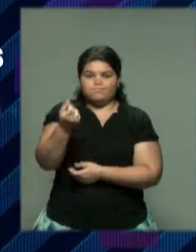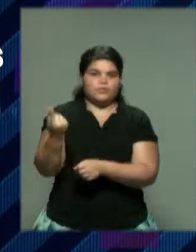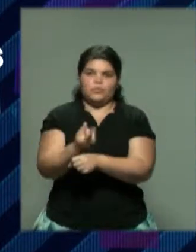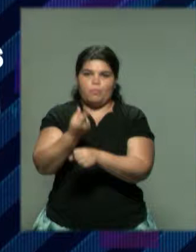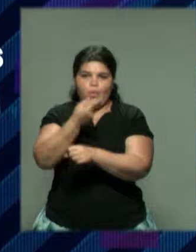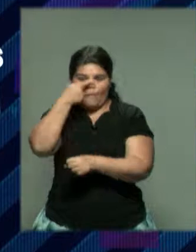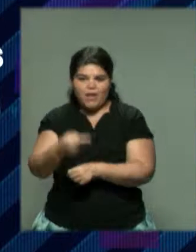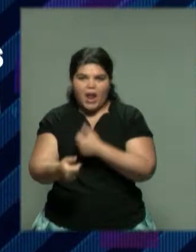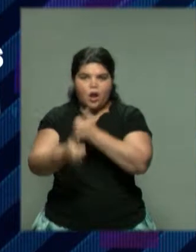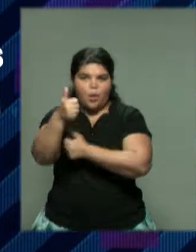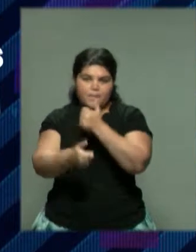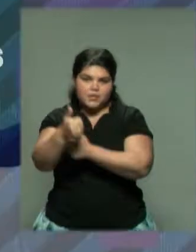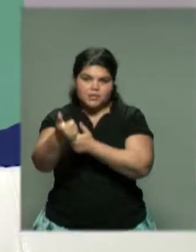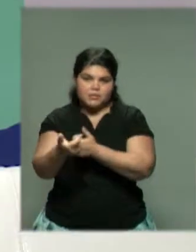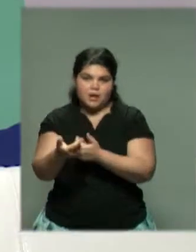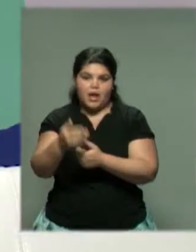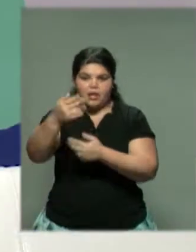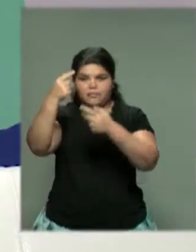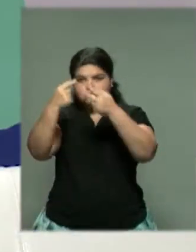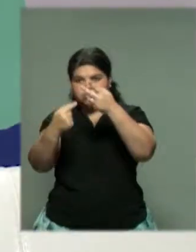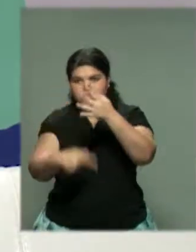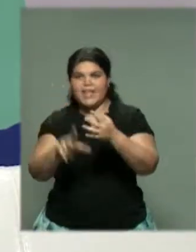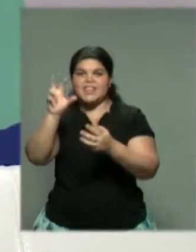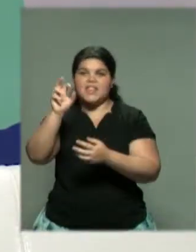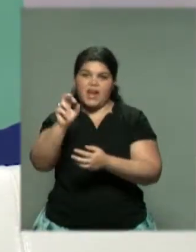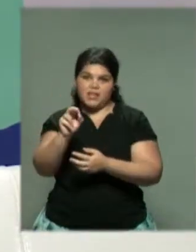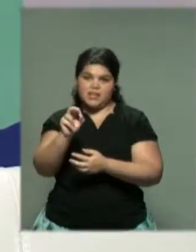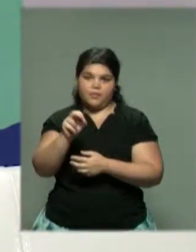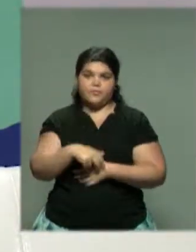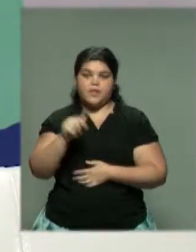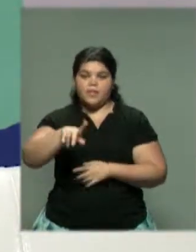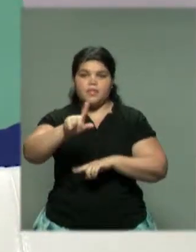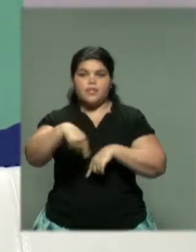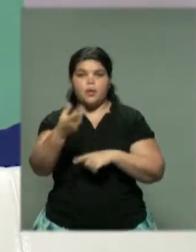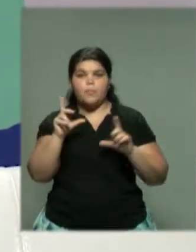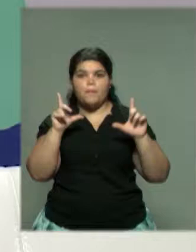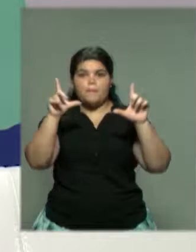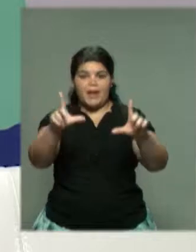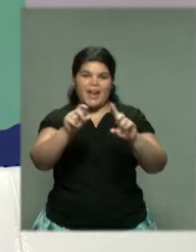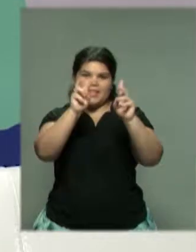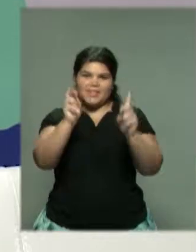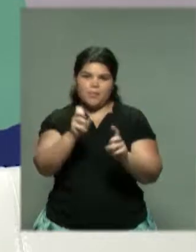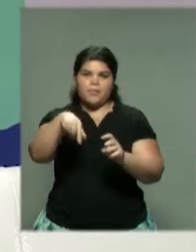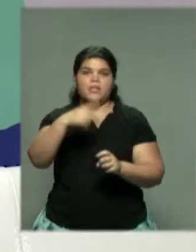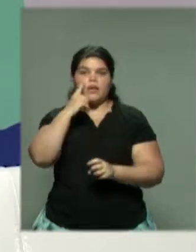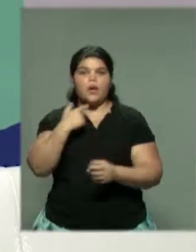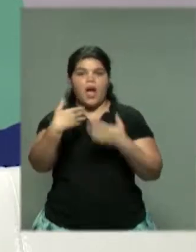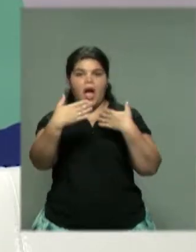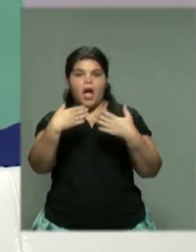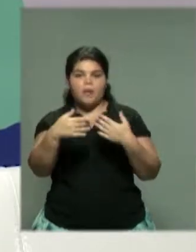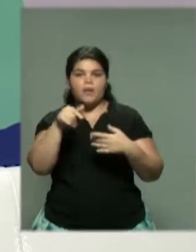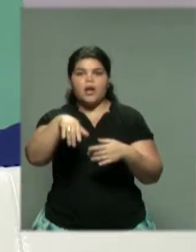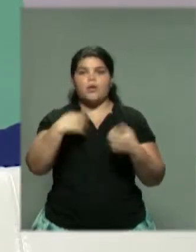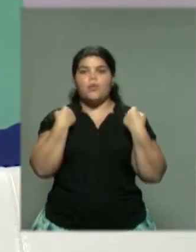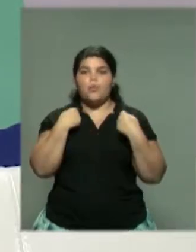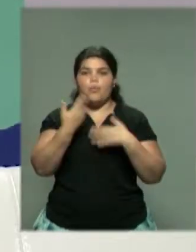de snowboard y terminó en el lugar número 30. Así que una de las placas que vamos a estar, de los temas que vamos a estar hablando, Juegos Olímpicos de